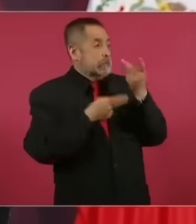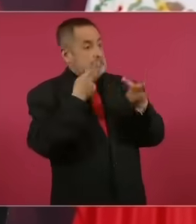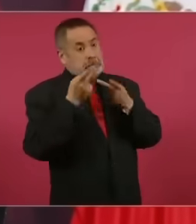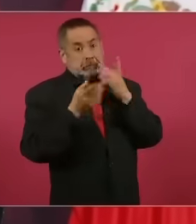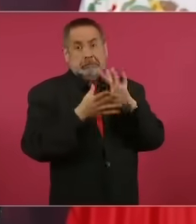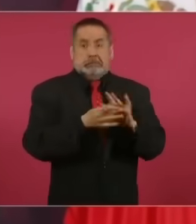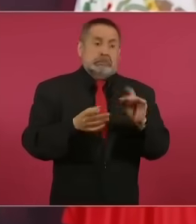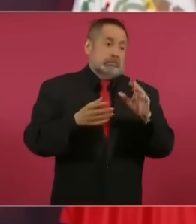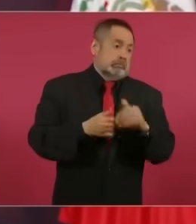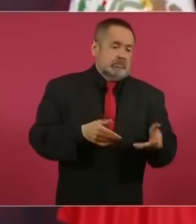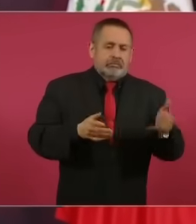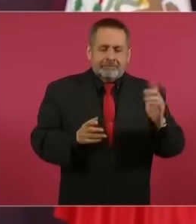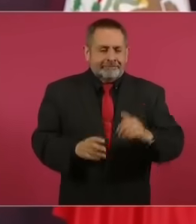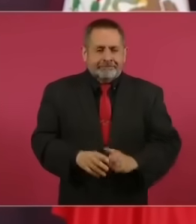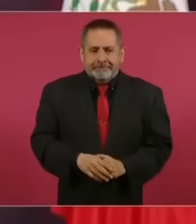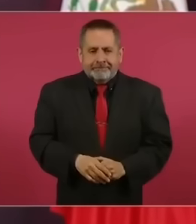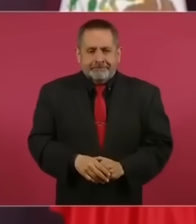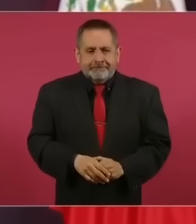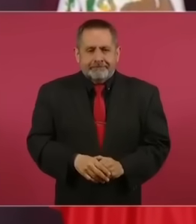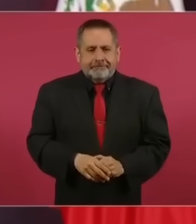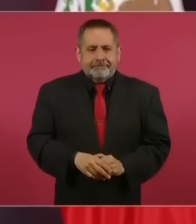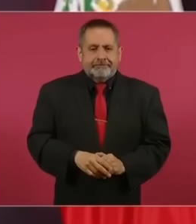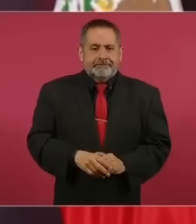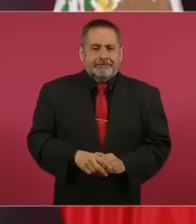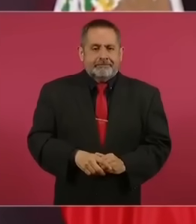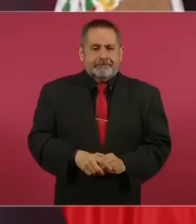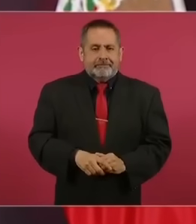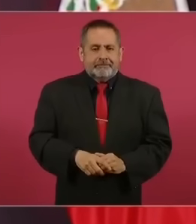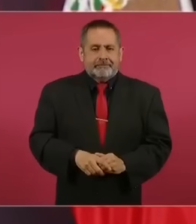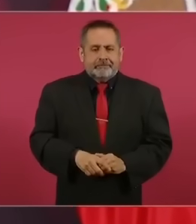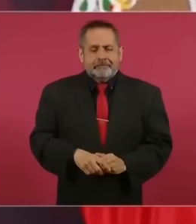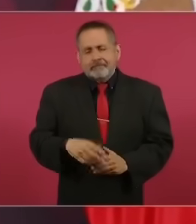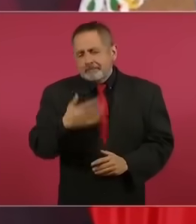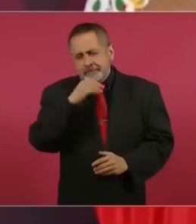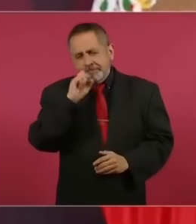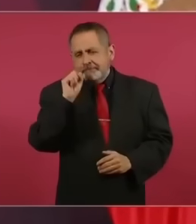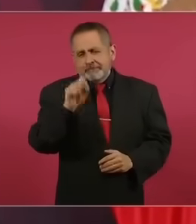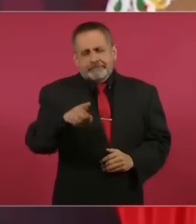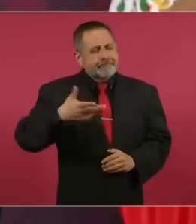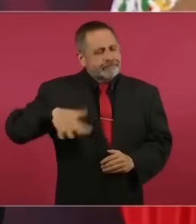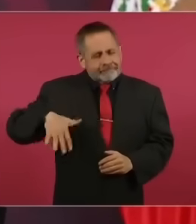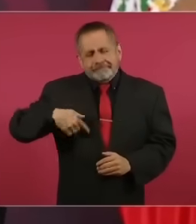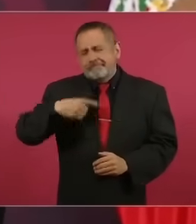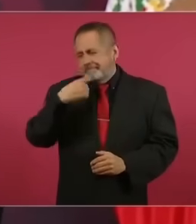Pero es lo mismo que hablábamos.